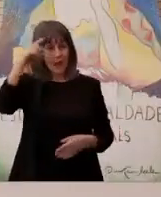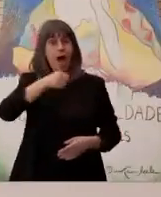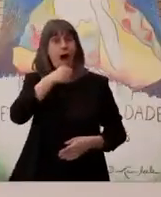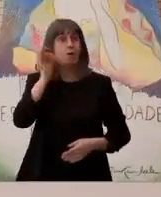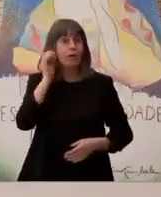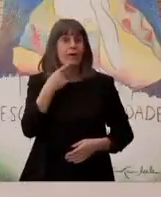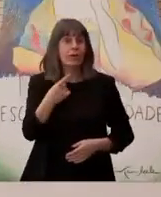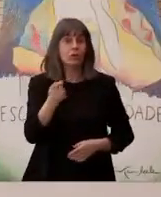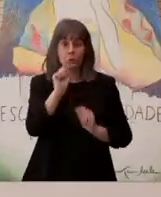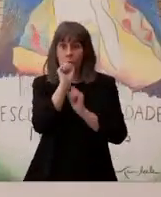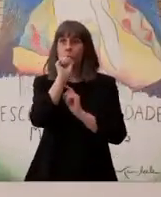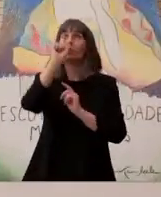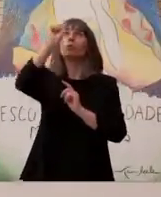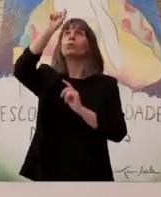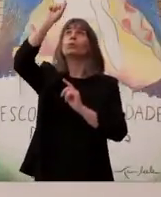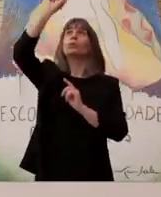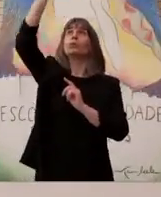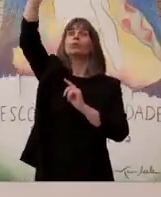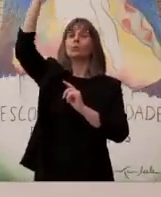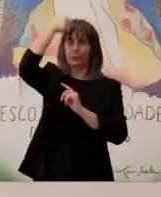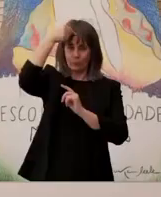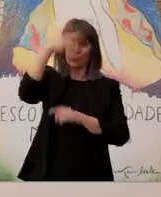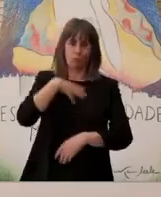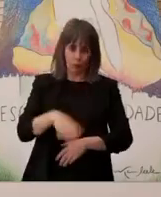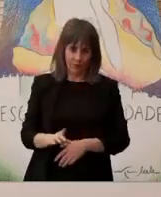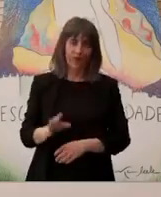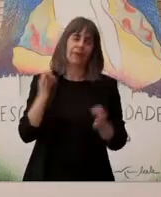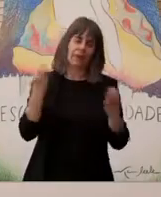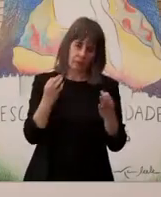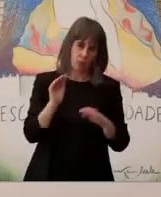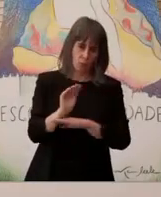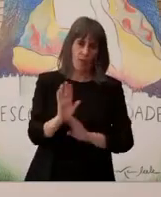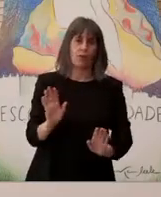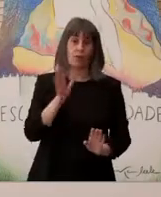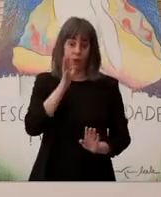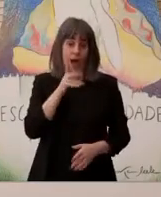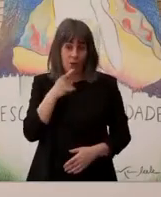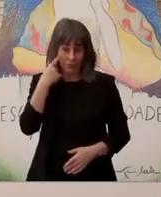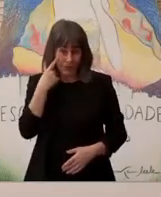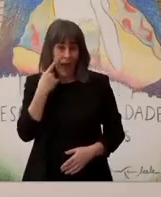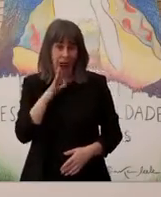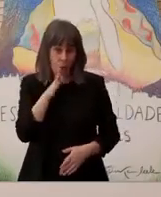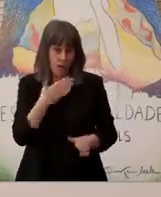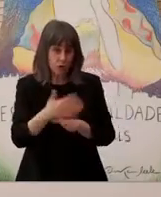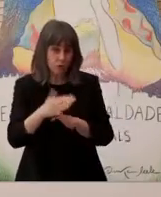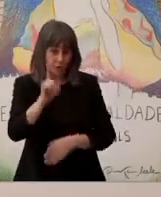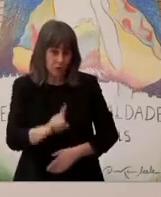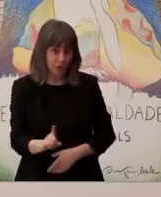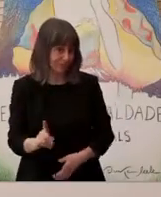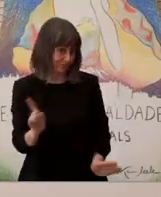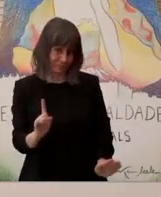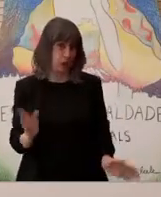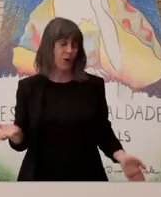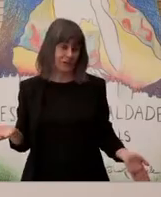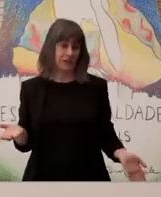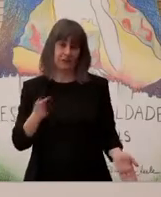escupas por Chau Qué tipo de caer la cabeza Mira de como ahoga sobra ahora ágora entonces todo esto y por primera vez y